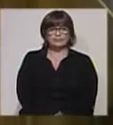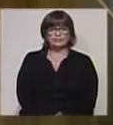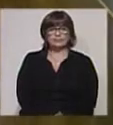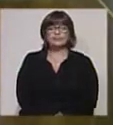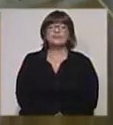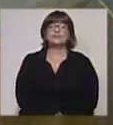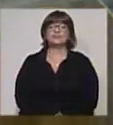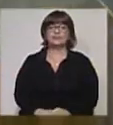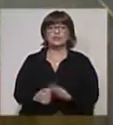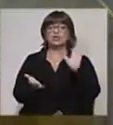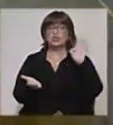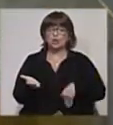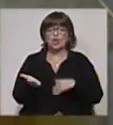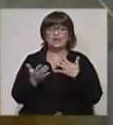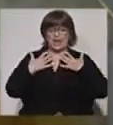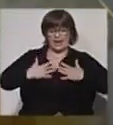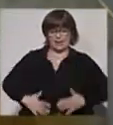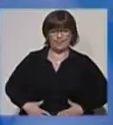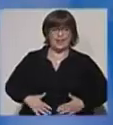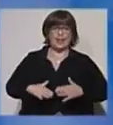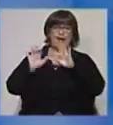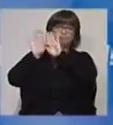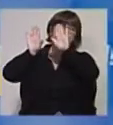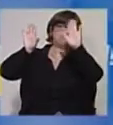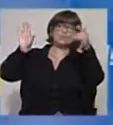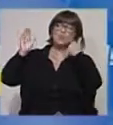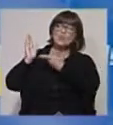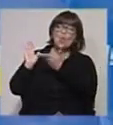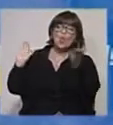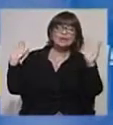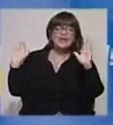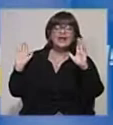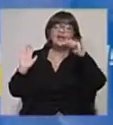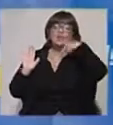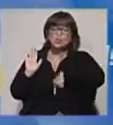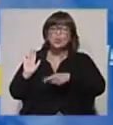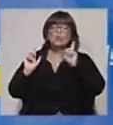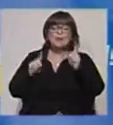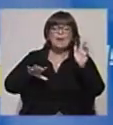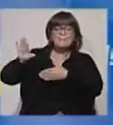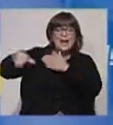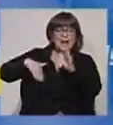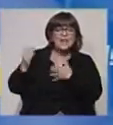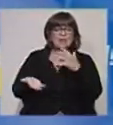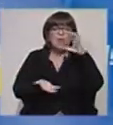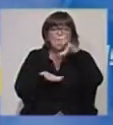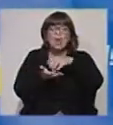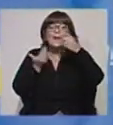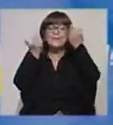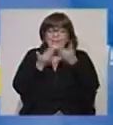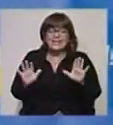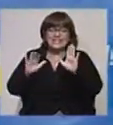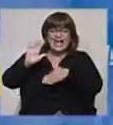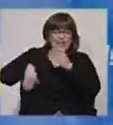Bueno, empezando con el tema de las remeras, es como dice la pared, Sur y Palermo, cuna y del candombe, y